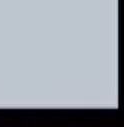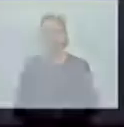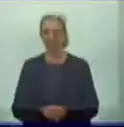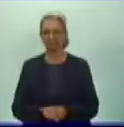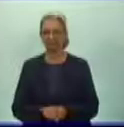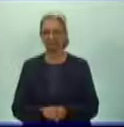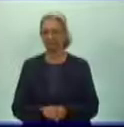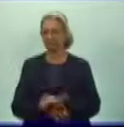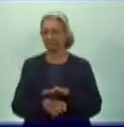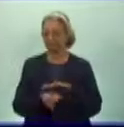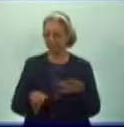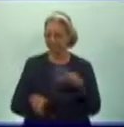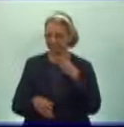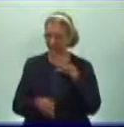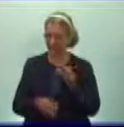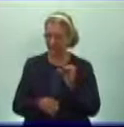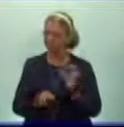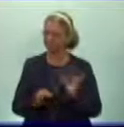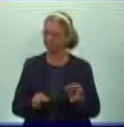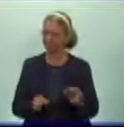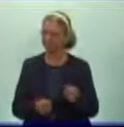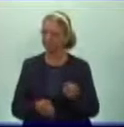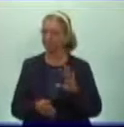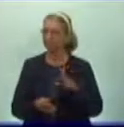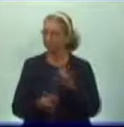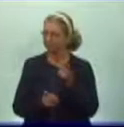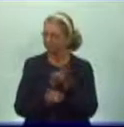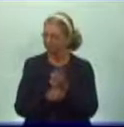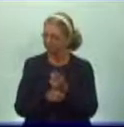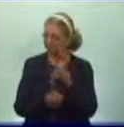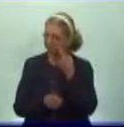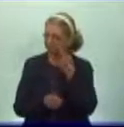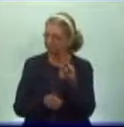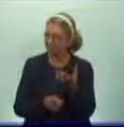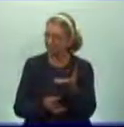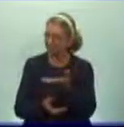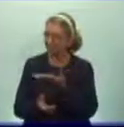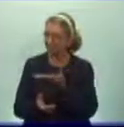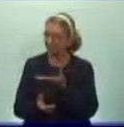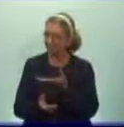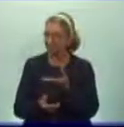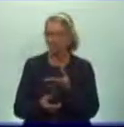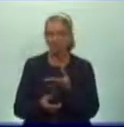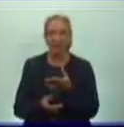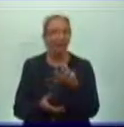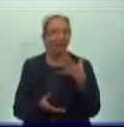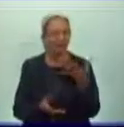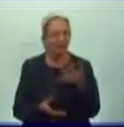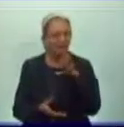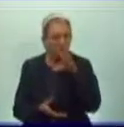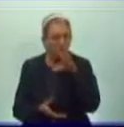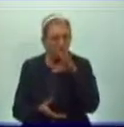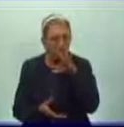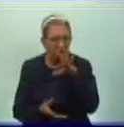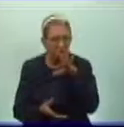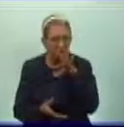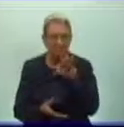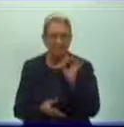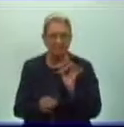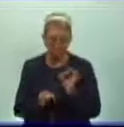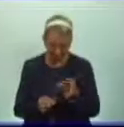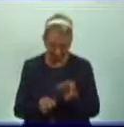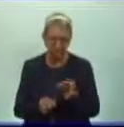Ya la respondieron, seguro que sí, ¿verdad? Pero vamos a ver si coincide, vamos a ver. ¿Están de acuerdo? Gritona significa lo